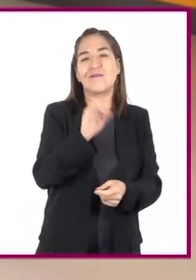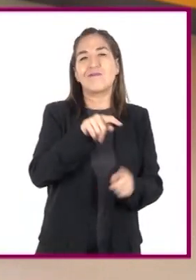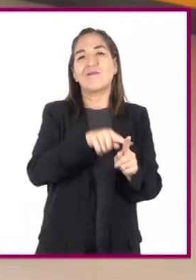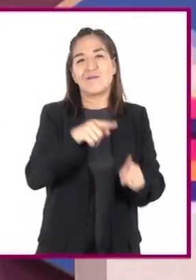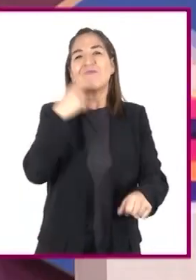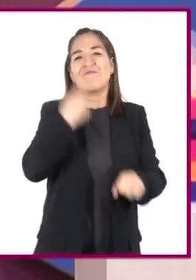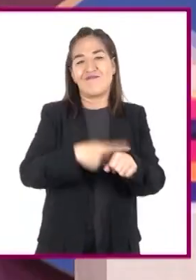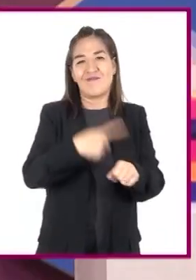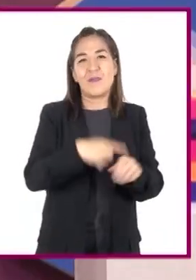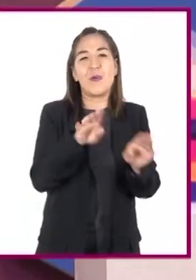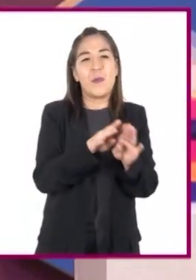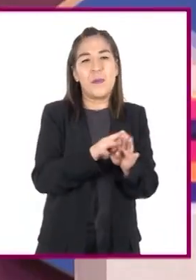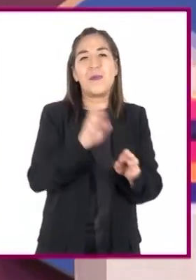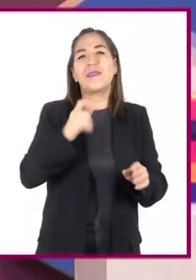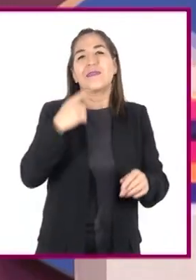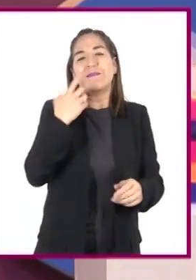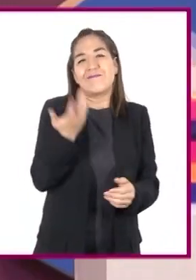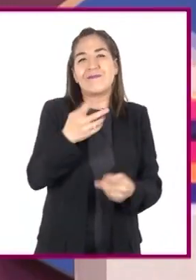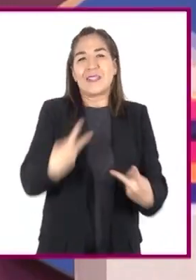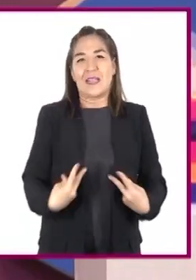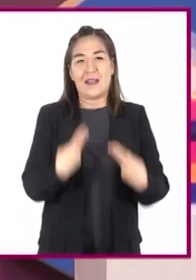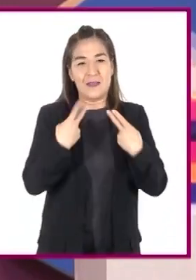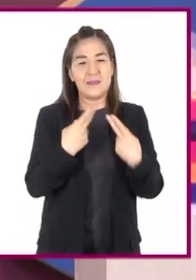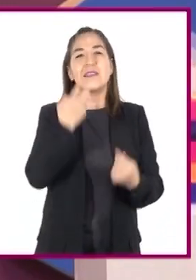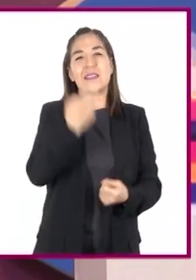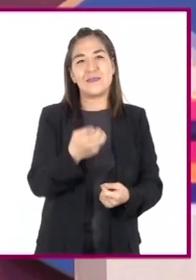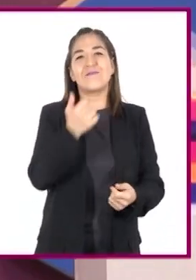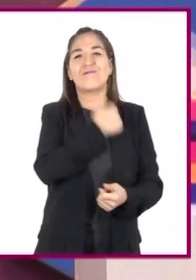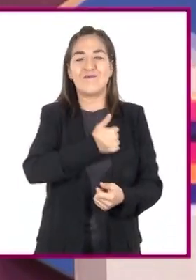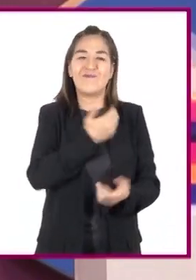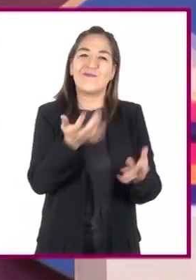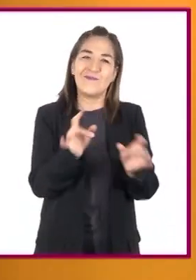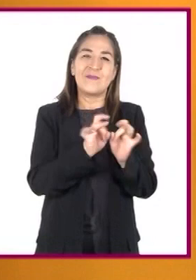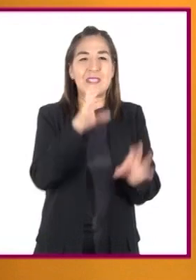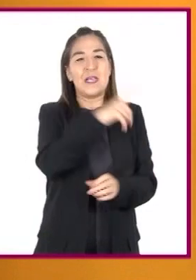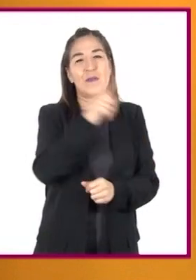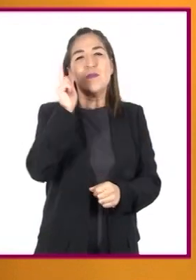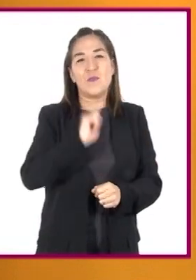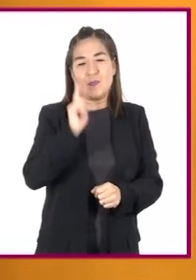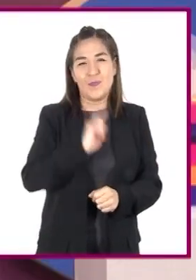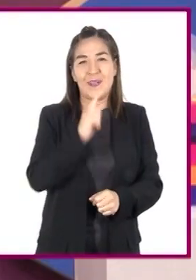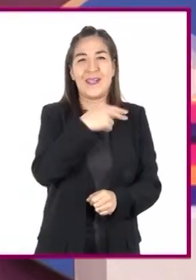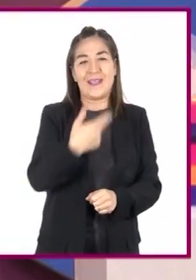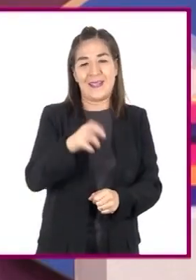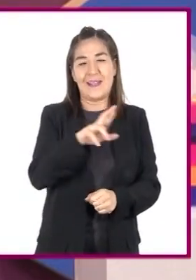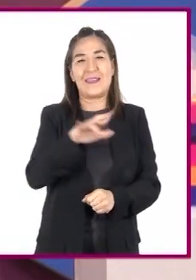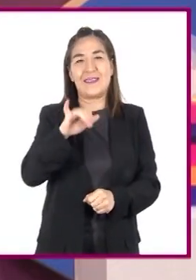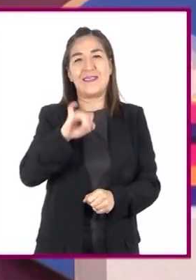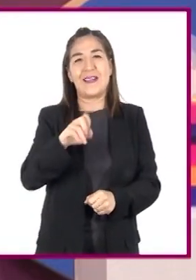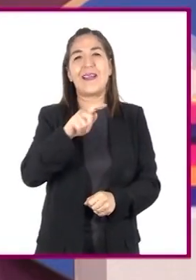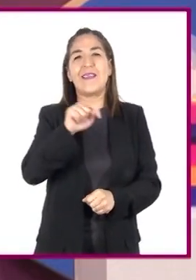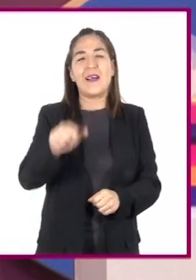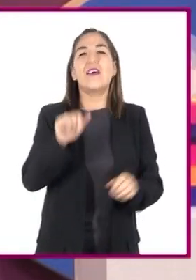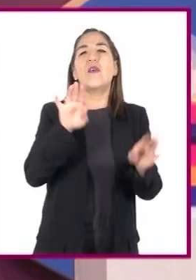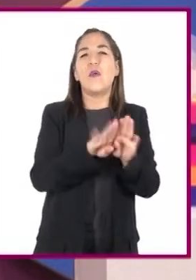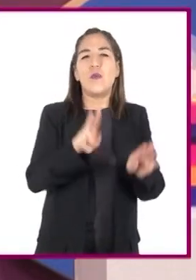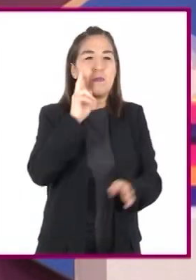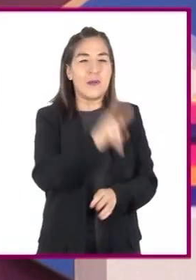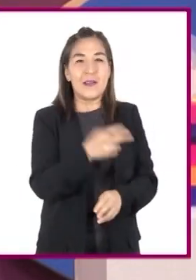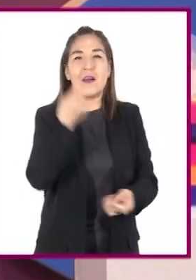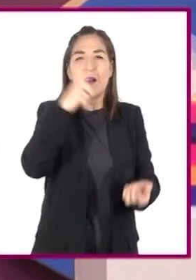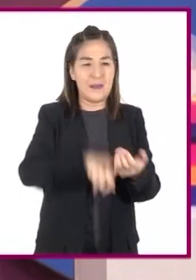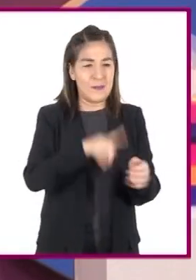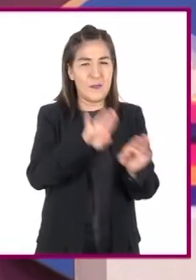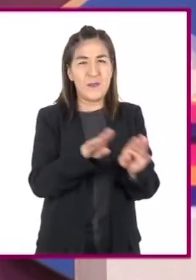cáncer. Así es, y lamentamos mucho lo ocurrido a Henrietta. Sin embargo, es espectacular observar cómo mediante